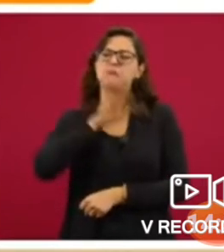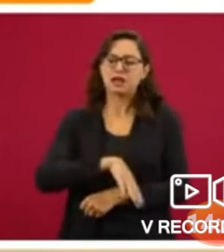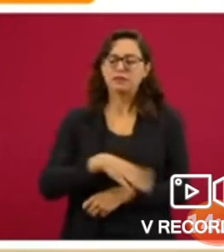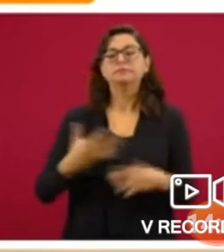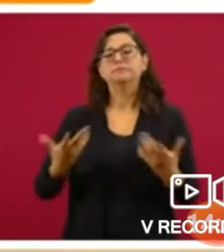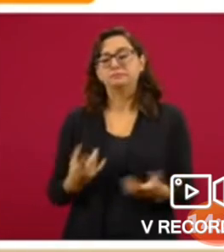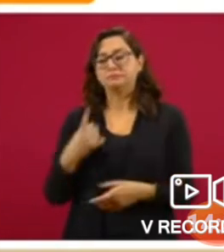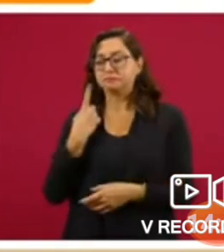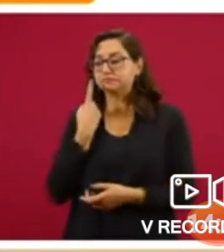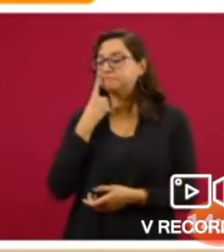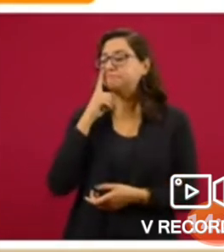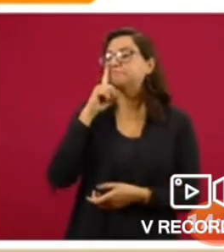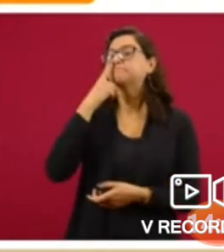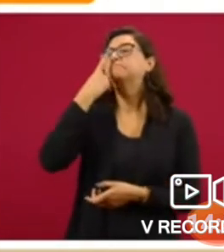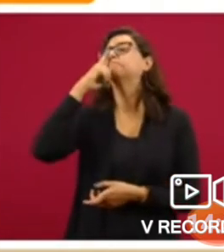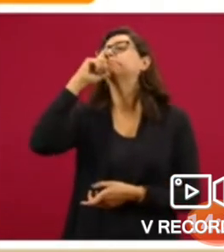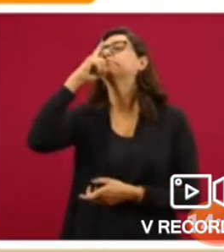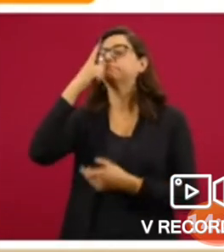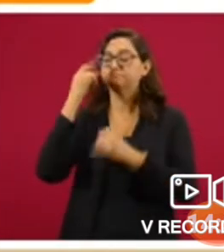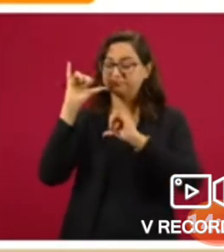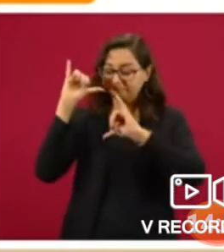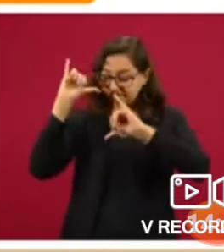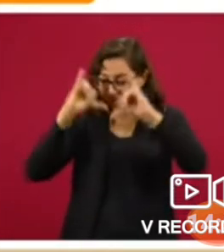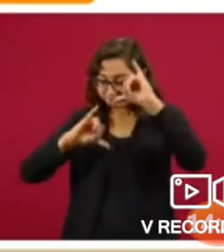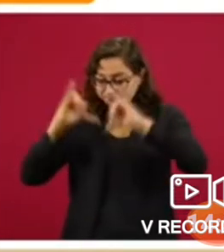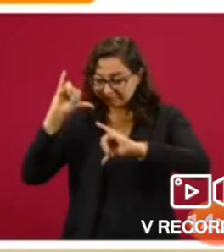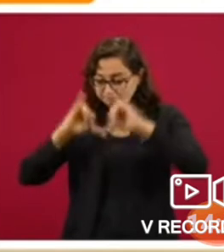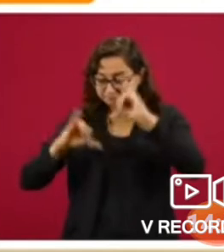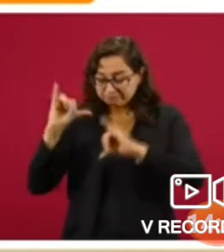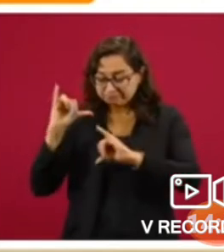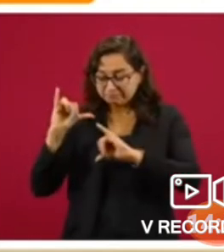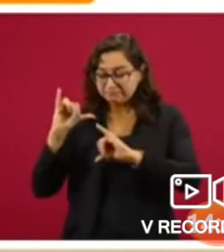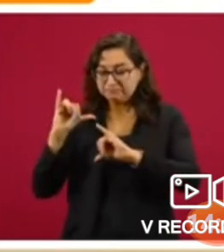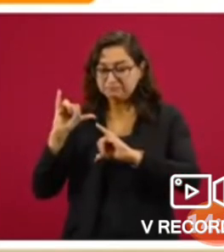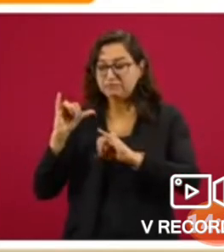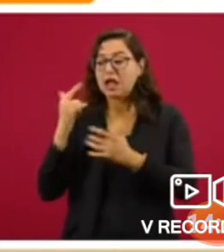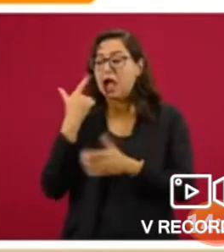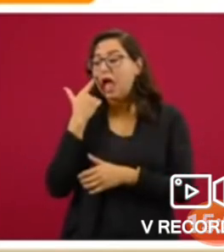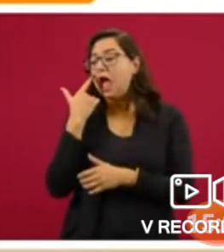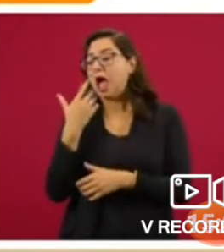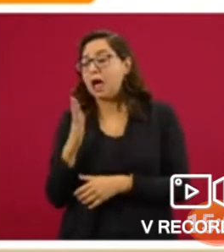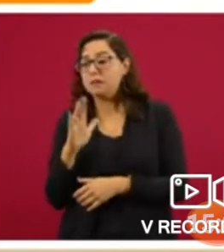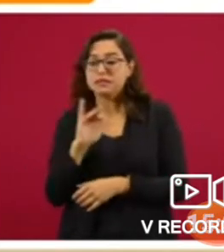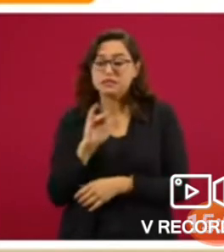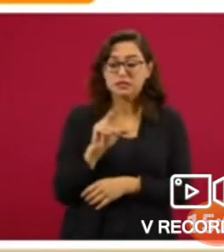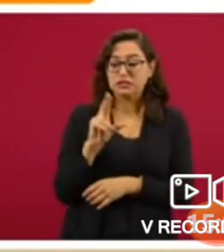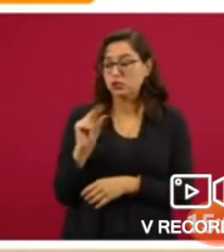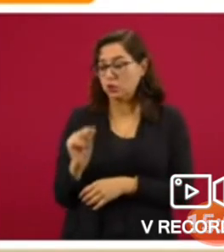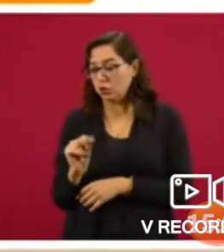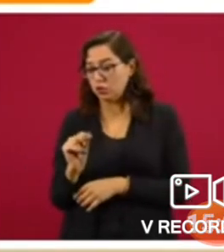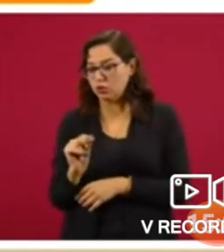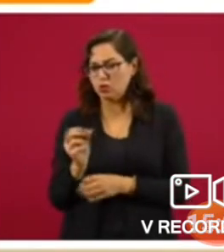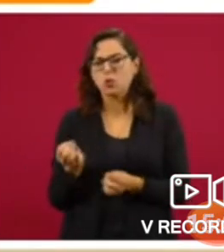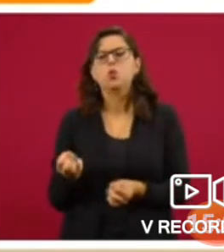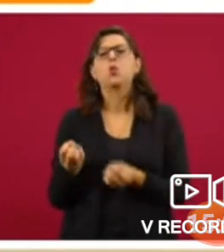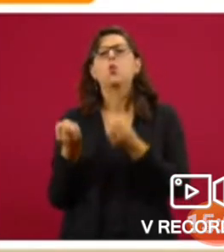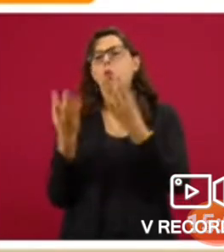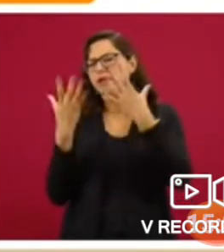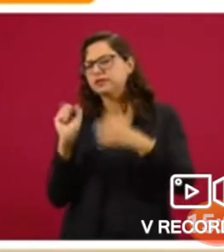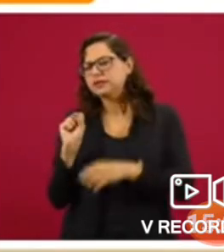de secreciones respiratorias, de líquidos respiratorios, de nariz y garganta, para el diagnóstico por laboratorio, cuántas